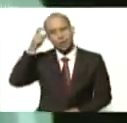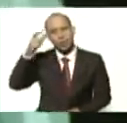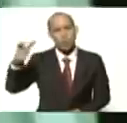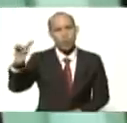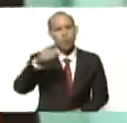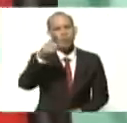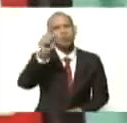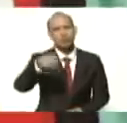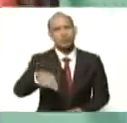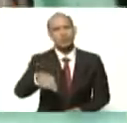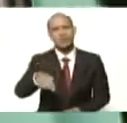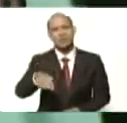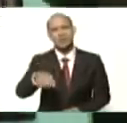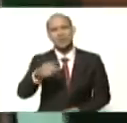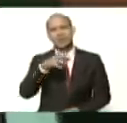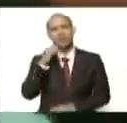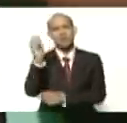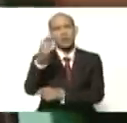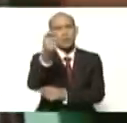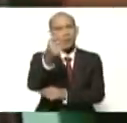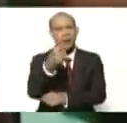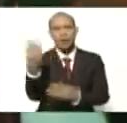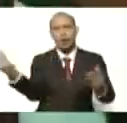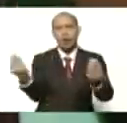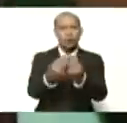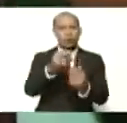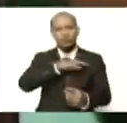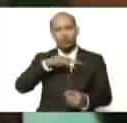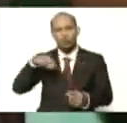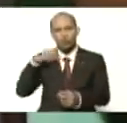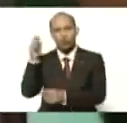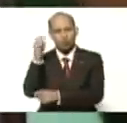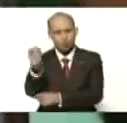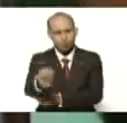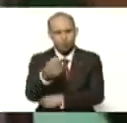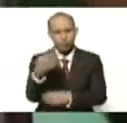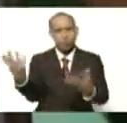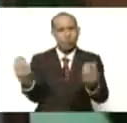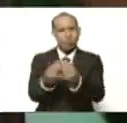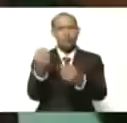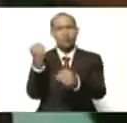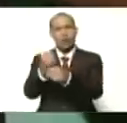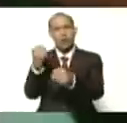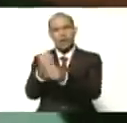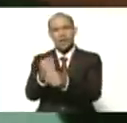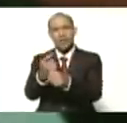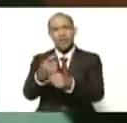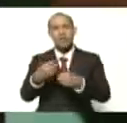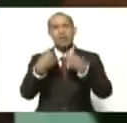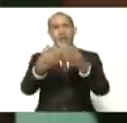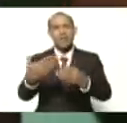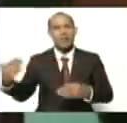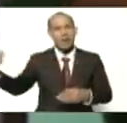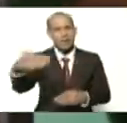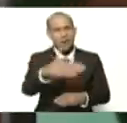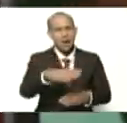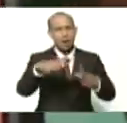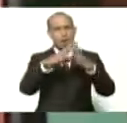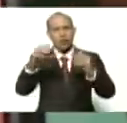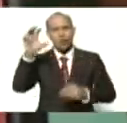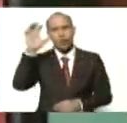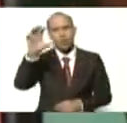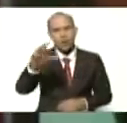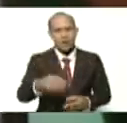un pescador que va a salir a faenar con nuestro equipo de pesca para seguir dándole proteínas a todo el país para